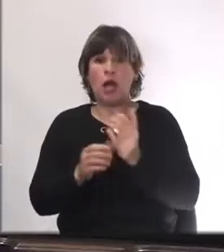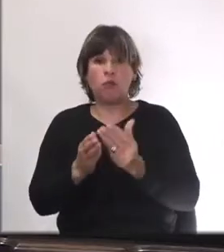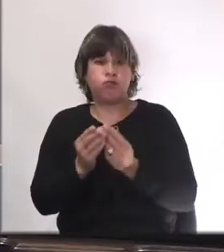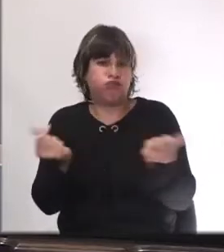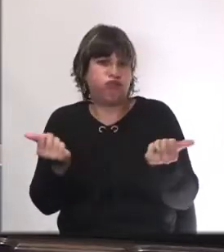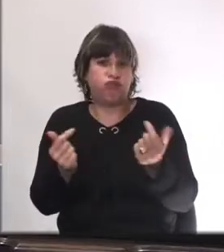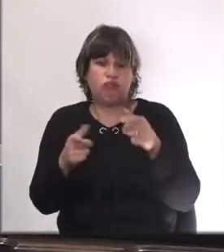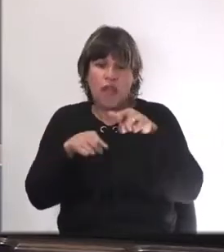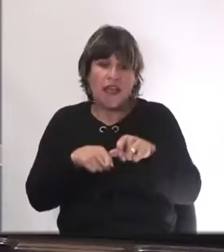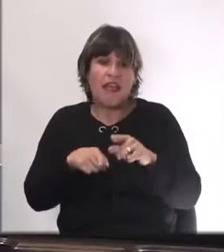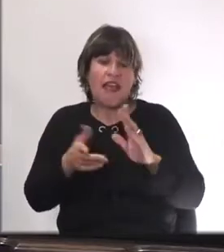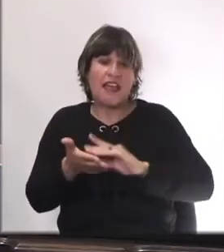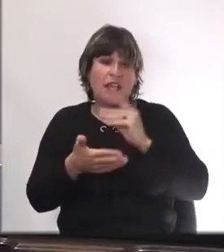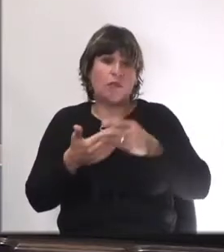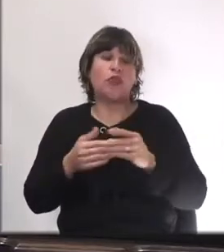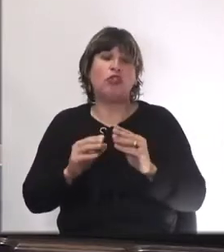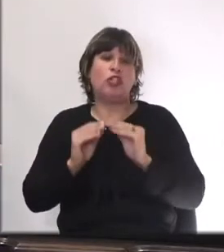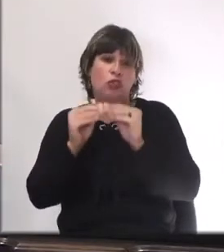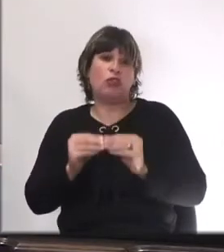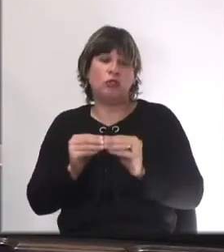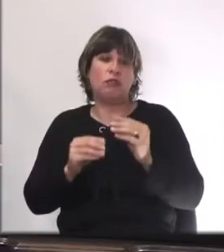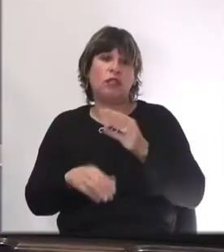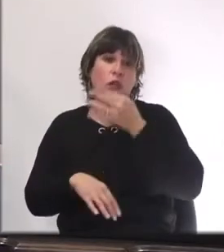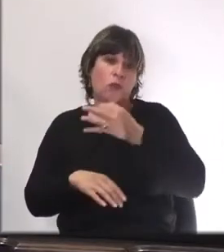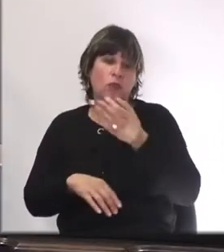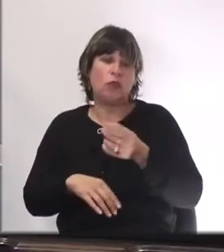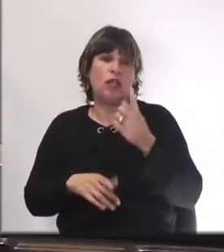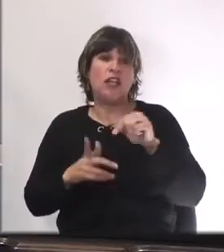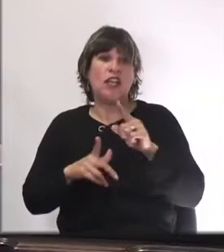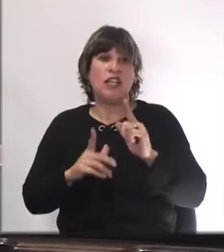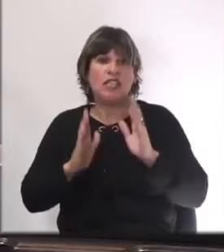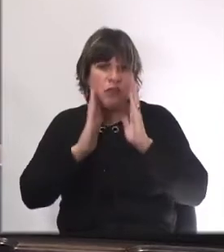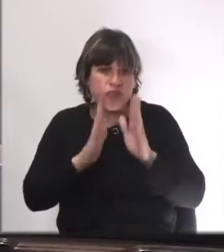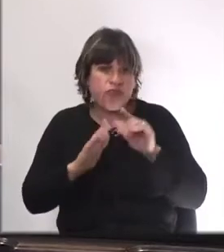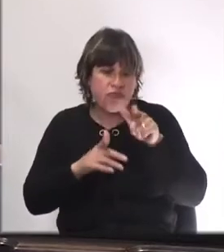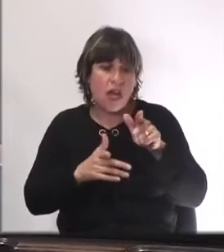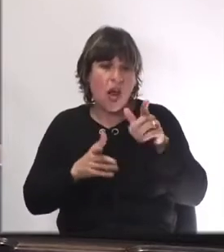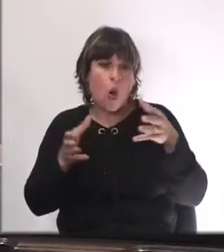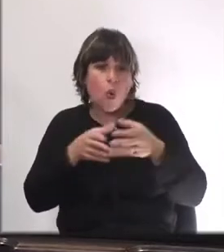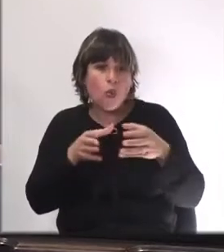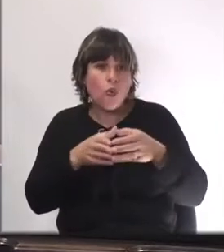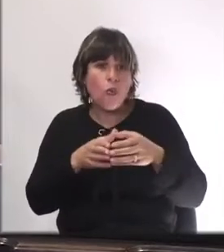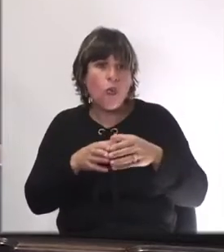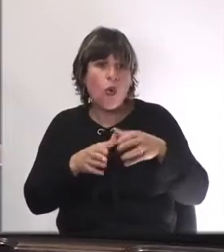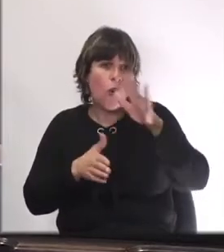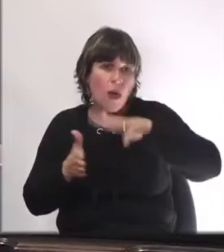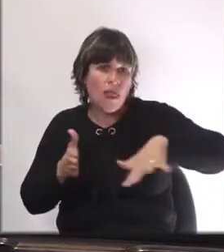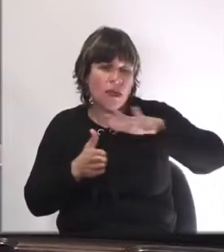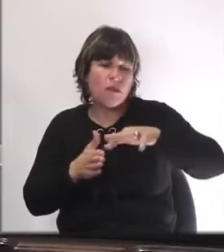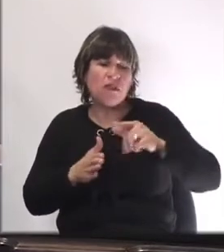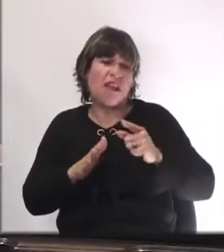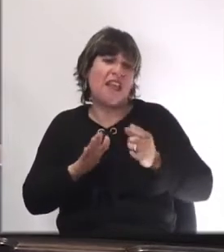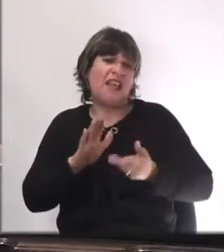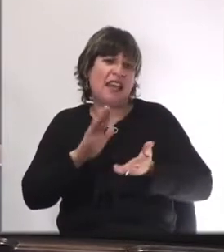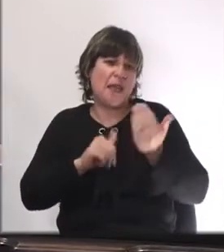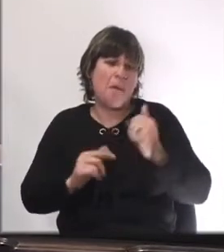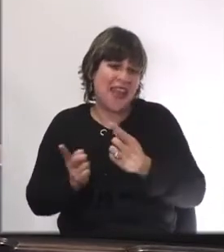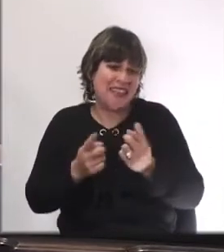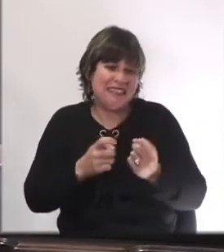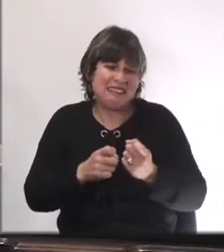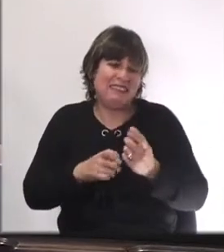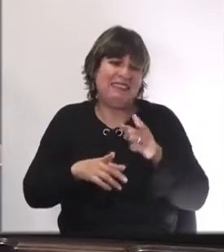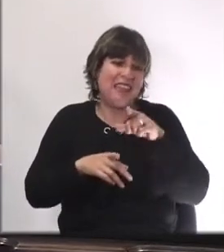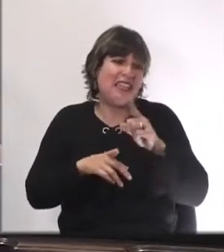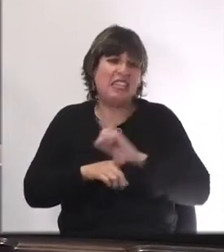este proyecto de rendición de cuentas y atiende a una población que es la más sumergida y que no está